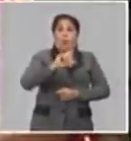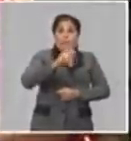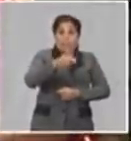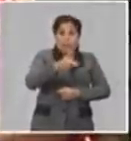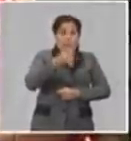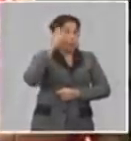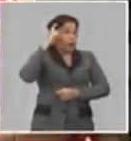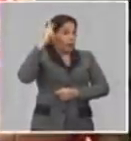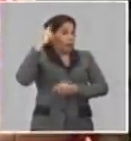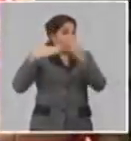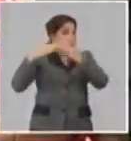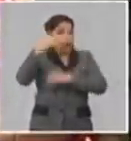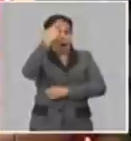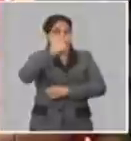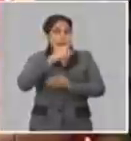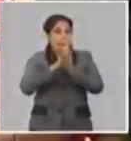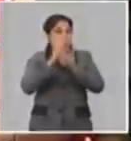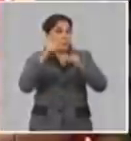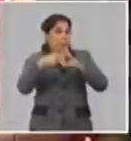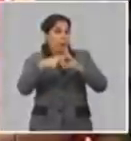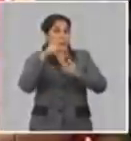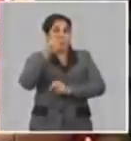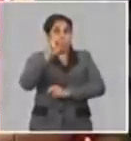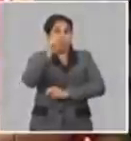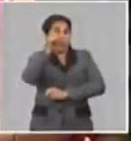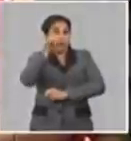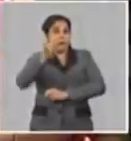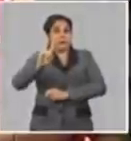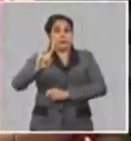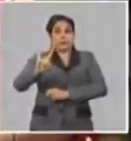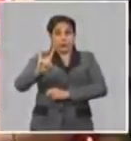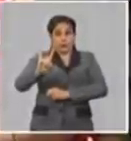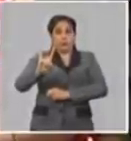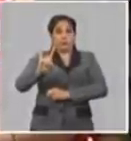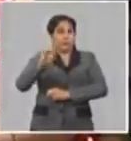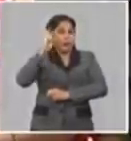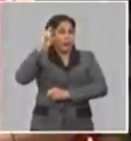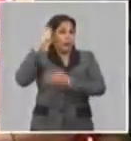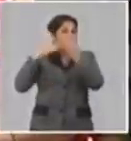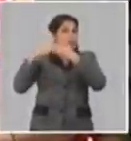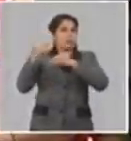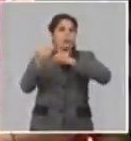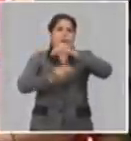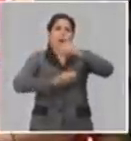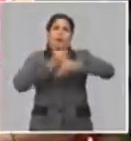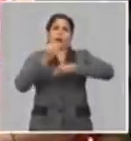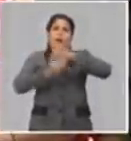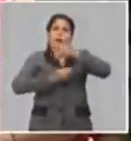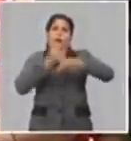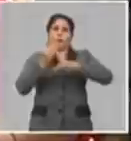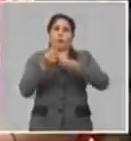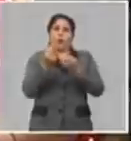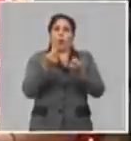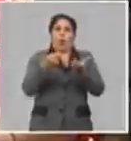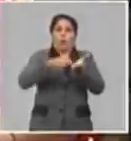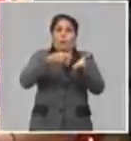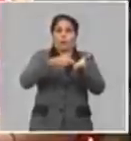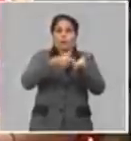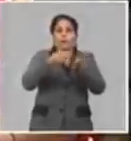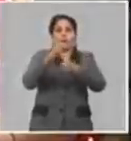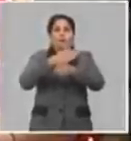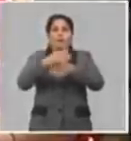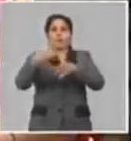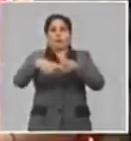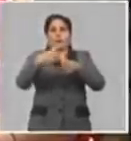a recordar, en abril y mayo del 2016 se modificaron los precios, descendieron los precios de varios